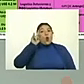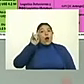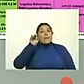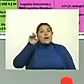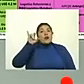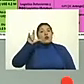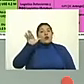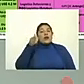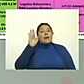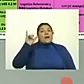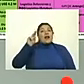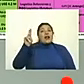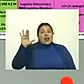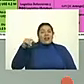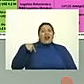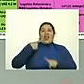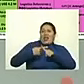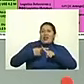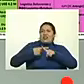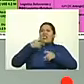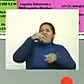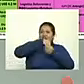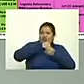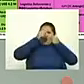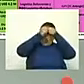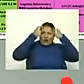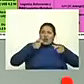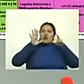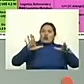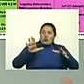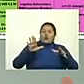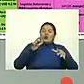funcionario público del gobierno de Pastrana, si mal no recuerdo.